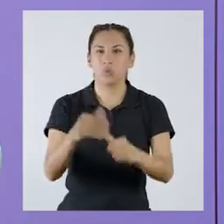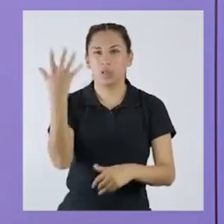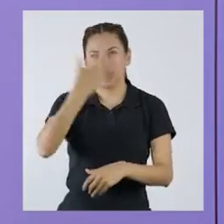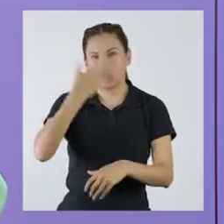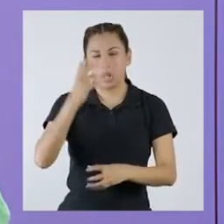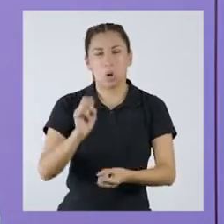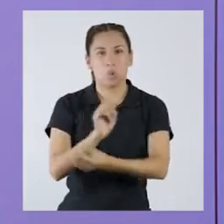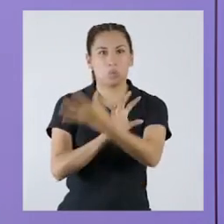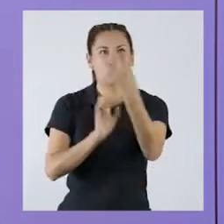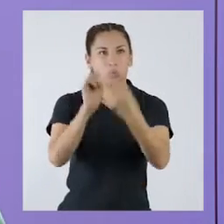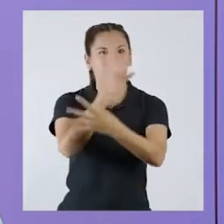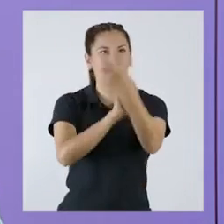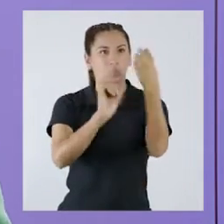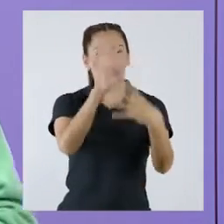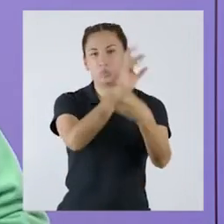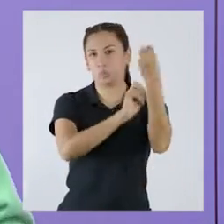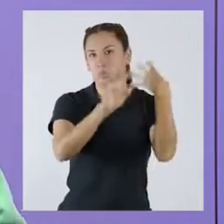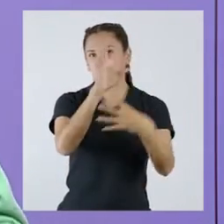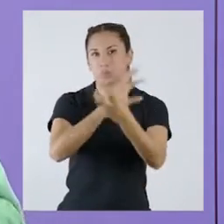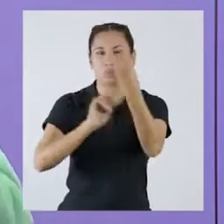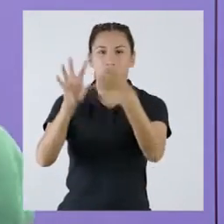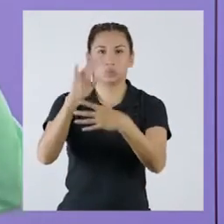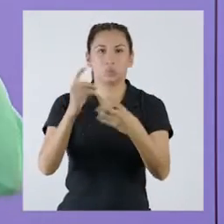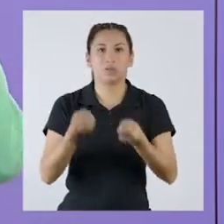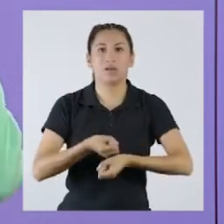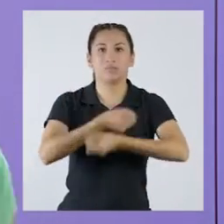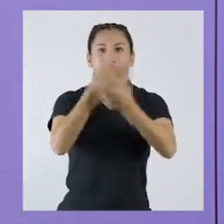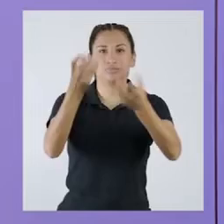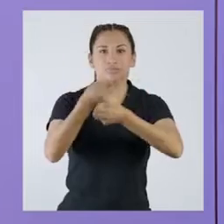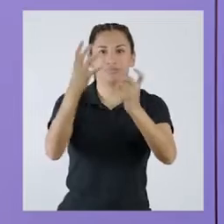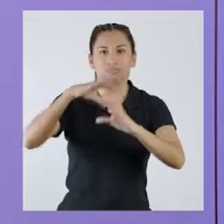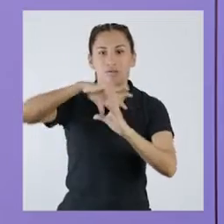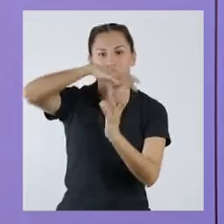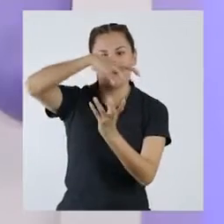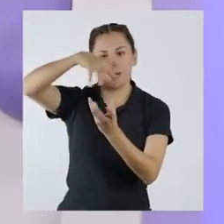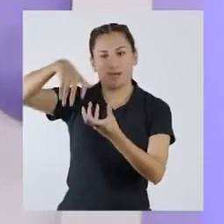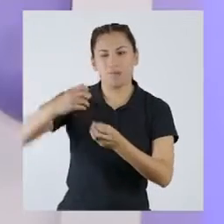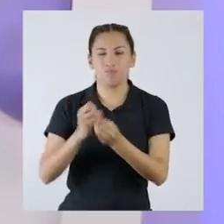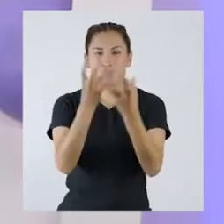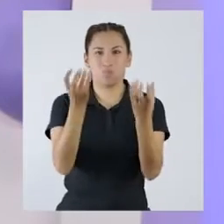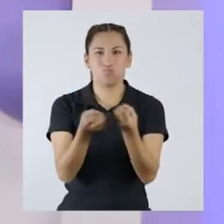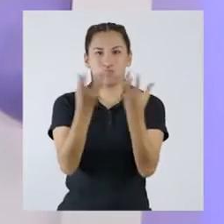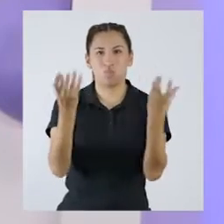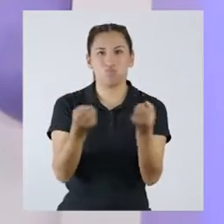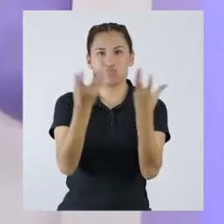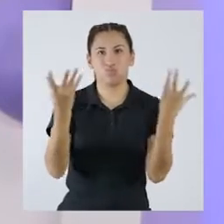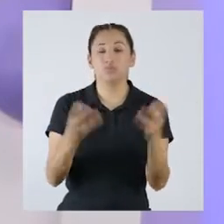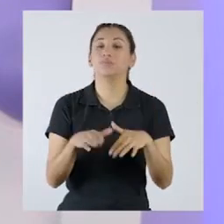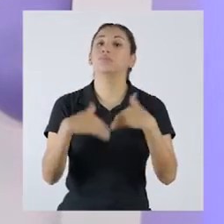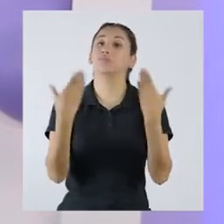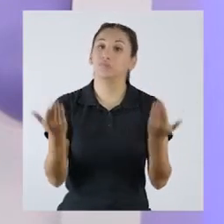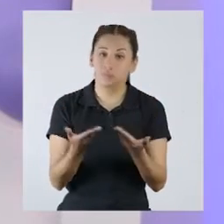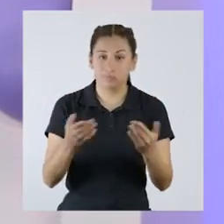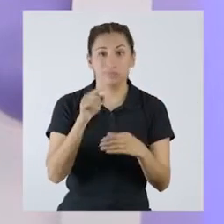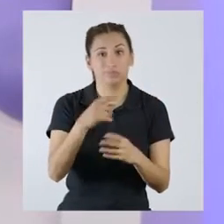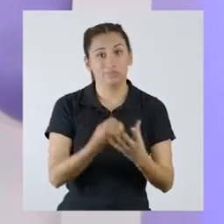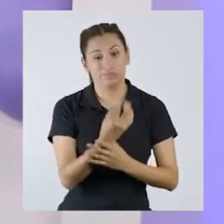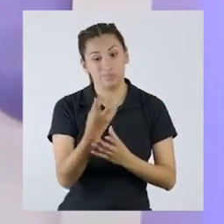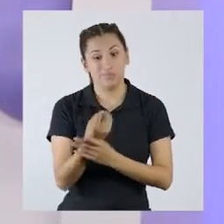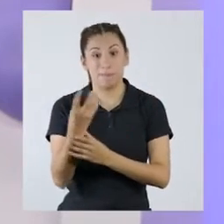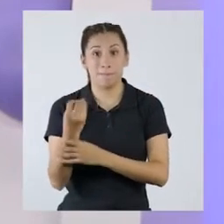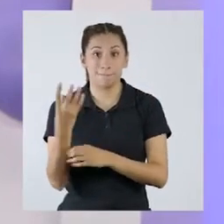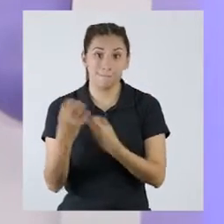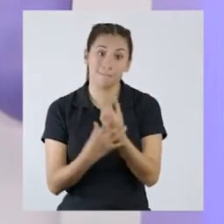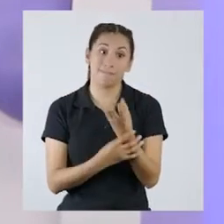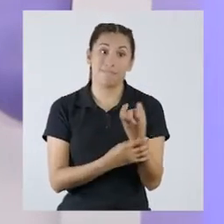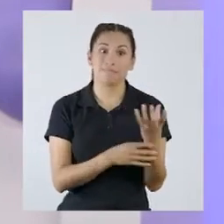produciendo CO2 y lanzándolo al ambiente. Por este motivo, y a pesar de que las plantas